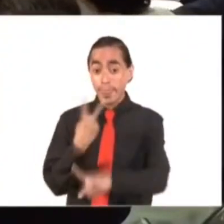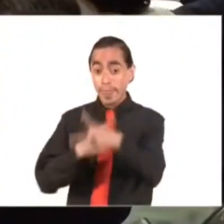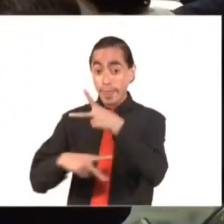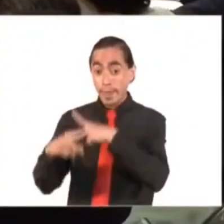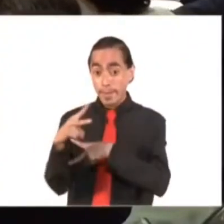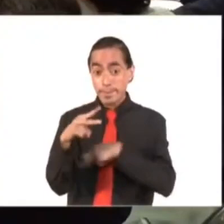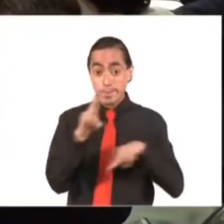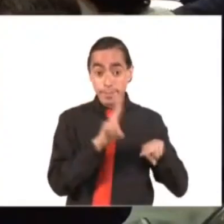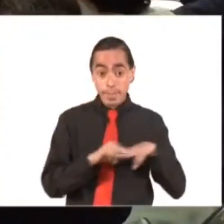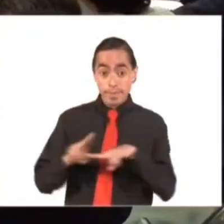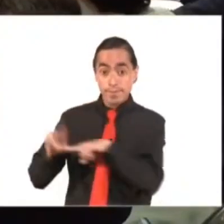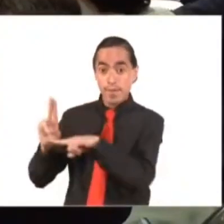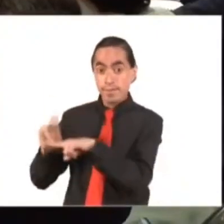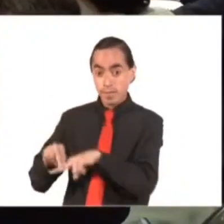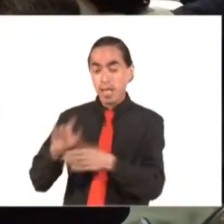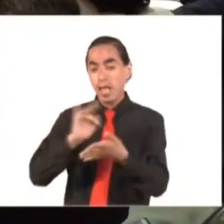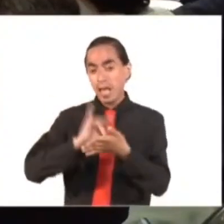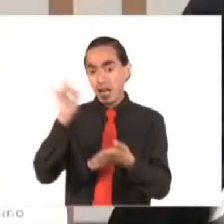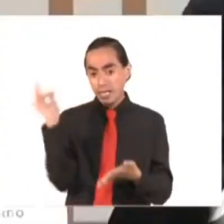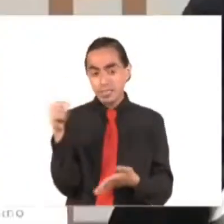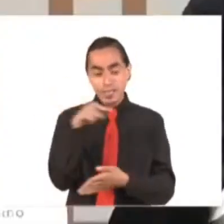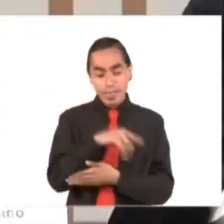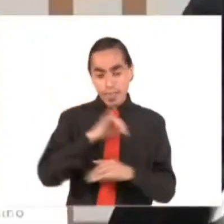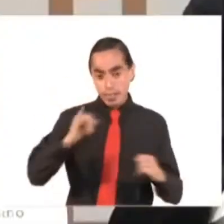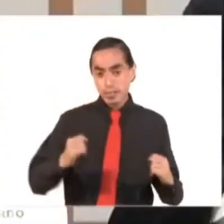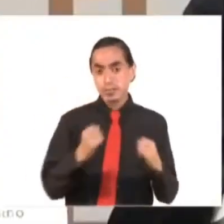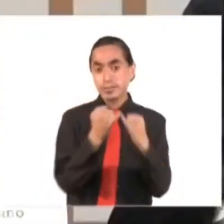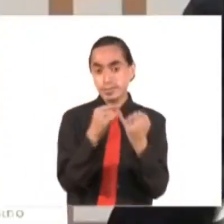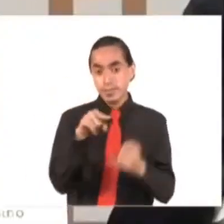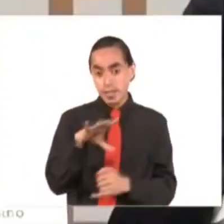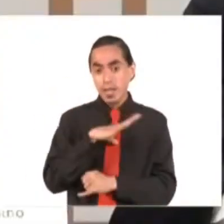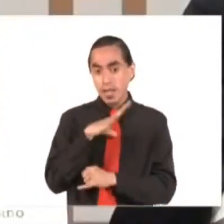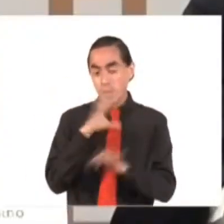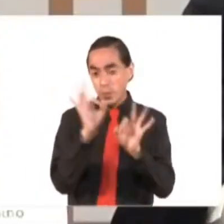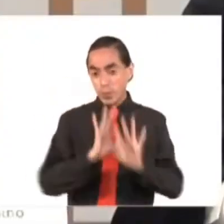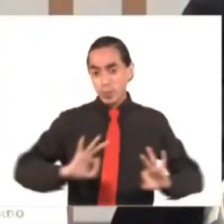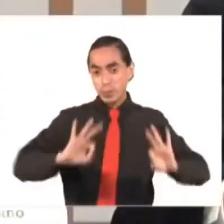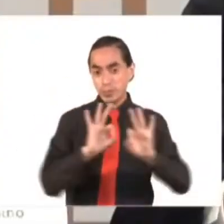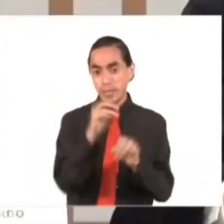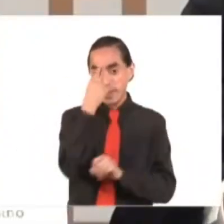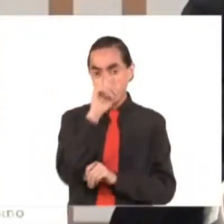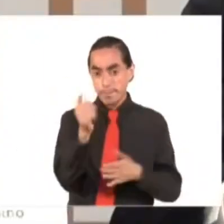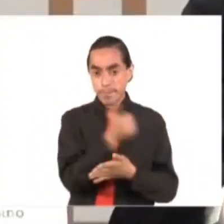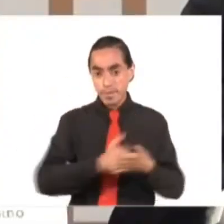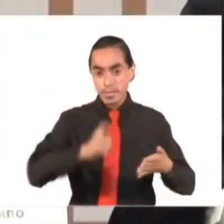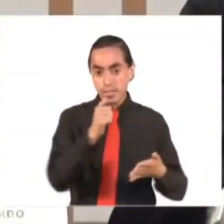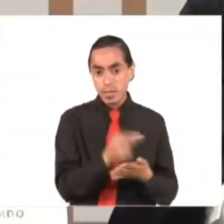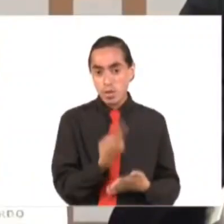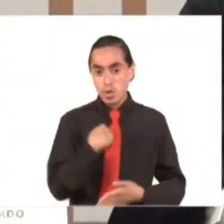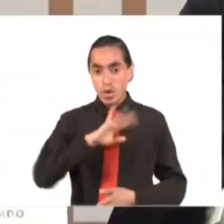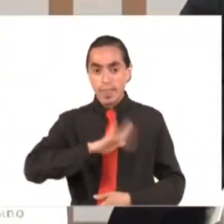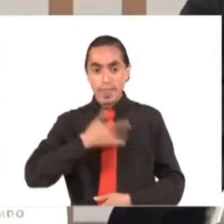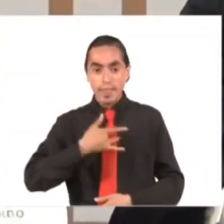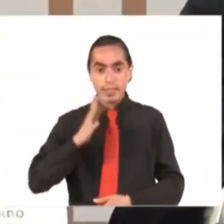presencia. Esta institución, este organismo es fundamental para la ciudad y hoy pues nos sentimos